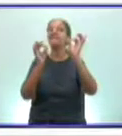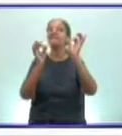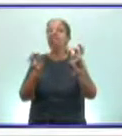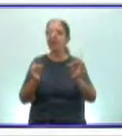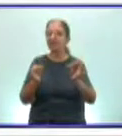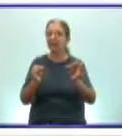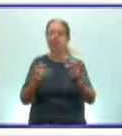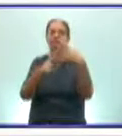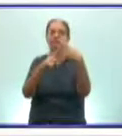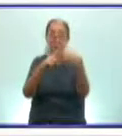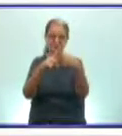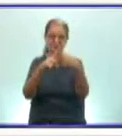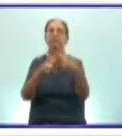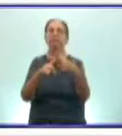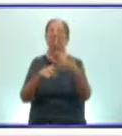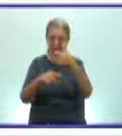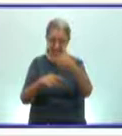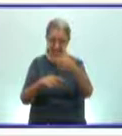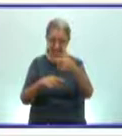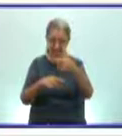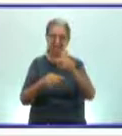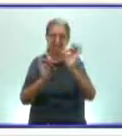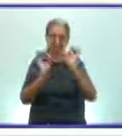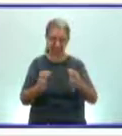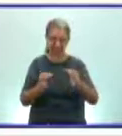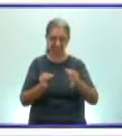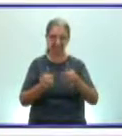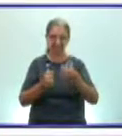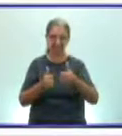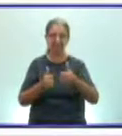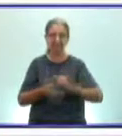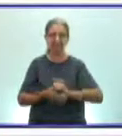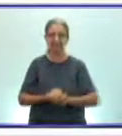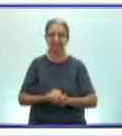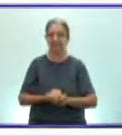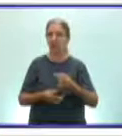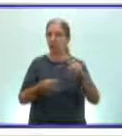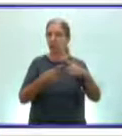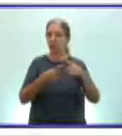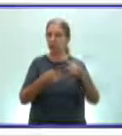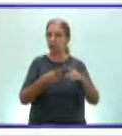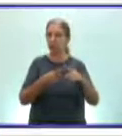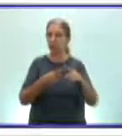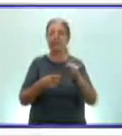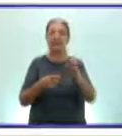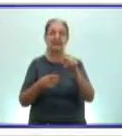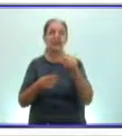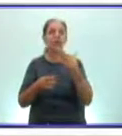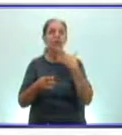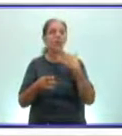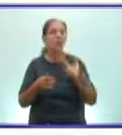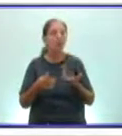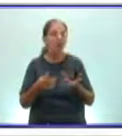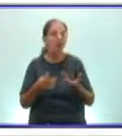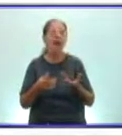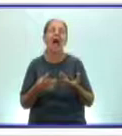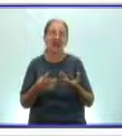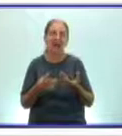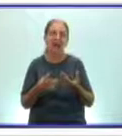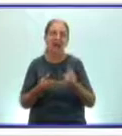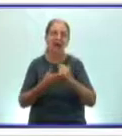analizando el resto de las proposiciones, te darás cuenta que te auxilia la tabla. Aquí estamos hablando